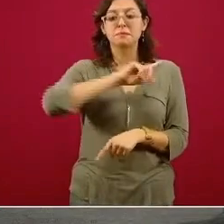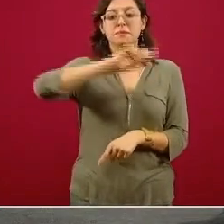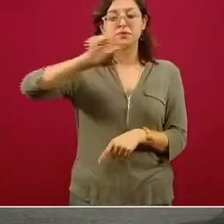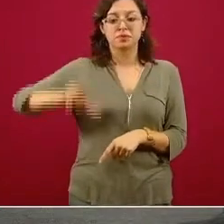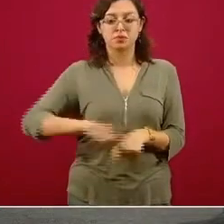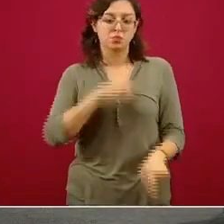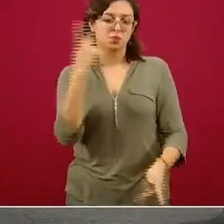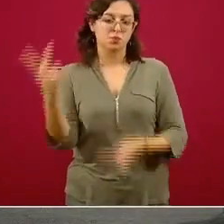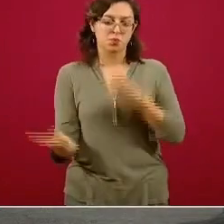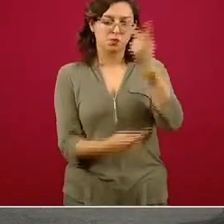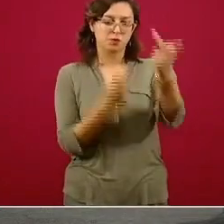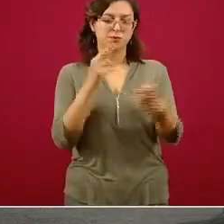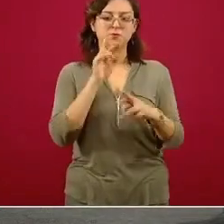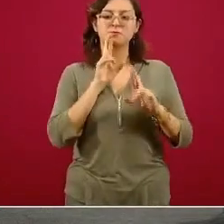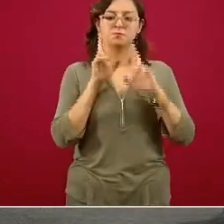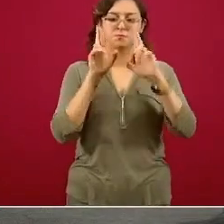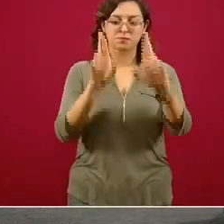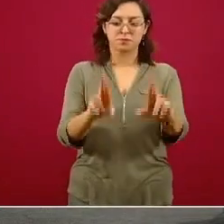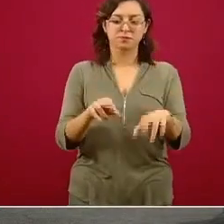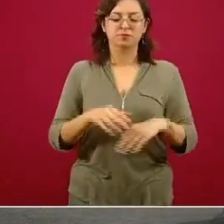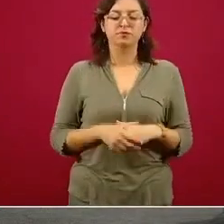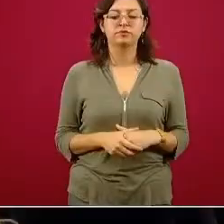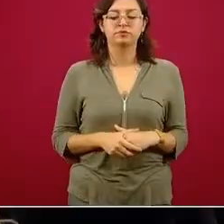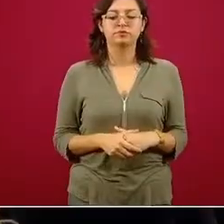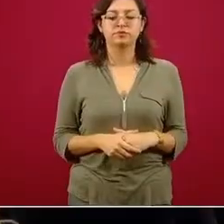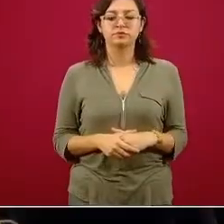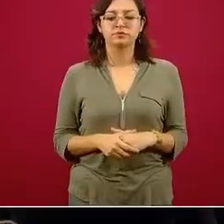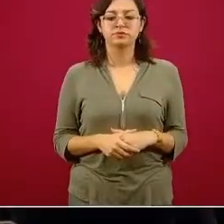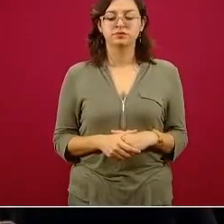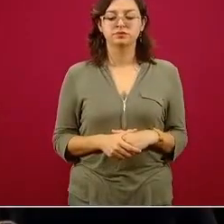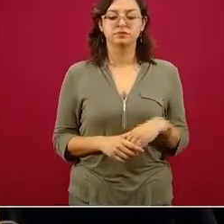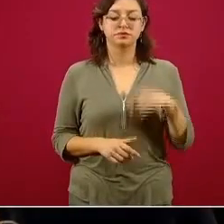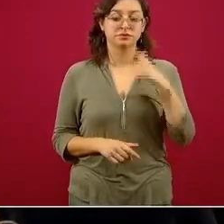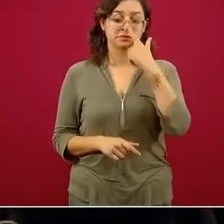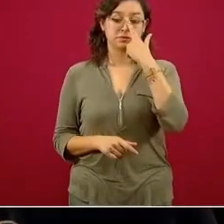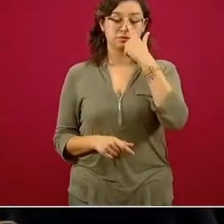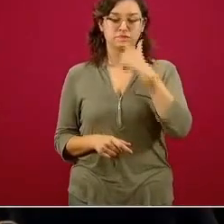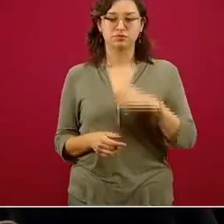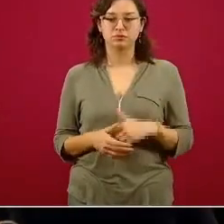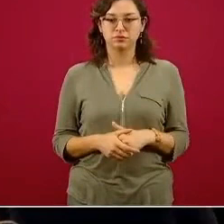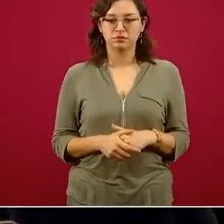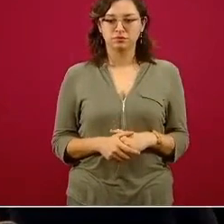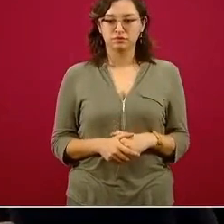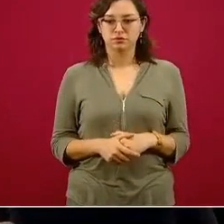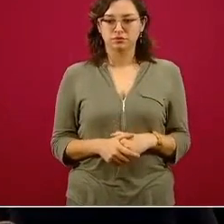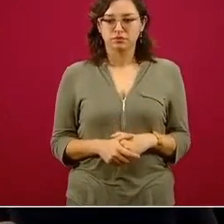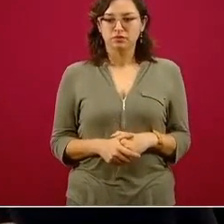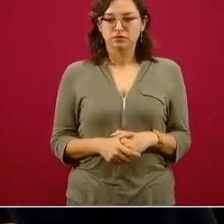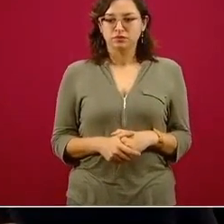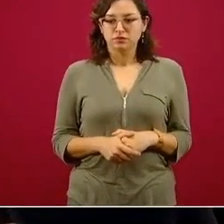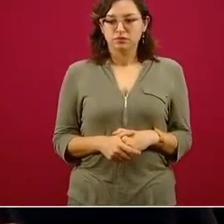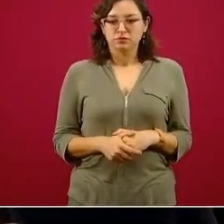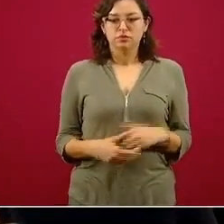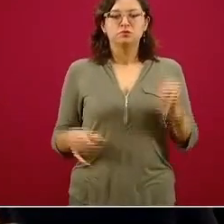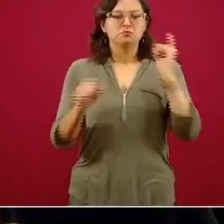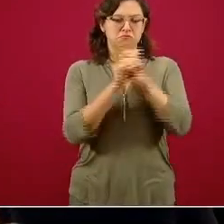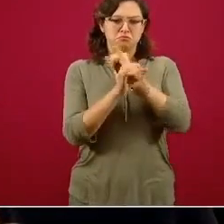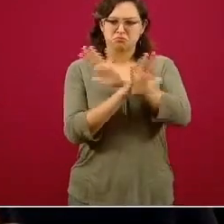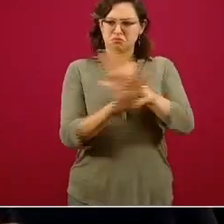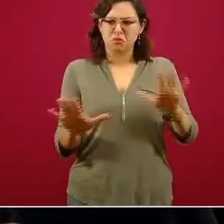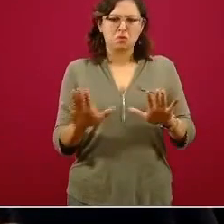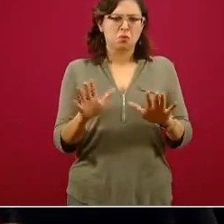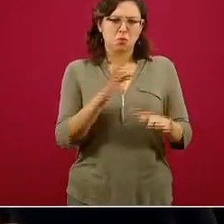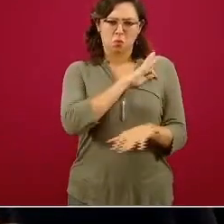a preguntas y respuestas. Y por eso, pues dado que esta información la tendrán disponible todos